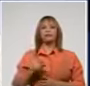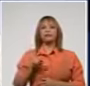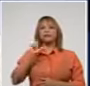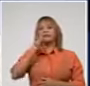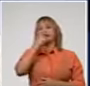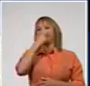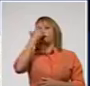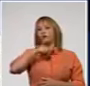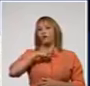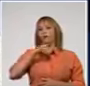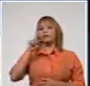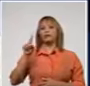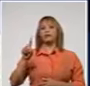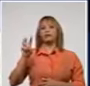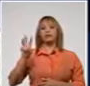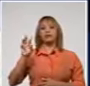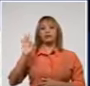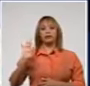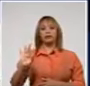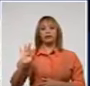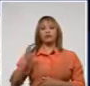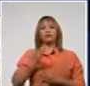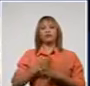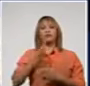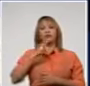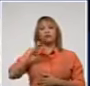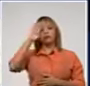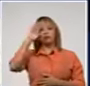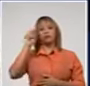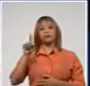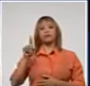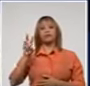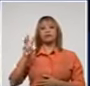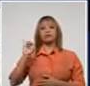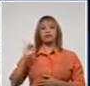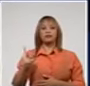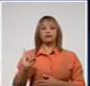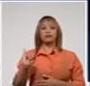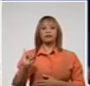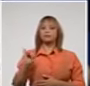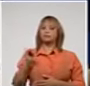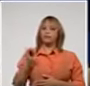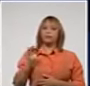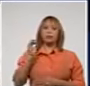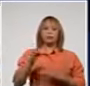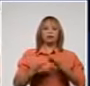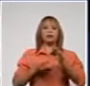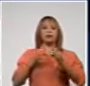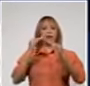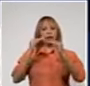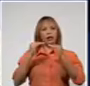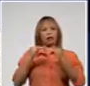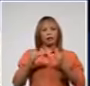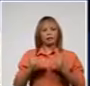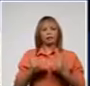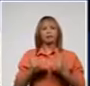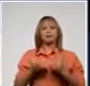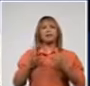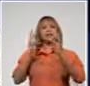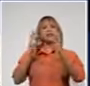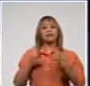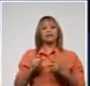Ávila 138, de Santiago 136, y así pudiéramos mencionar cifras que